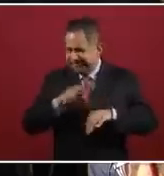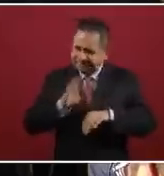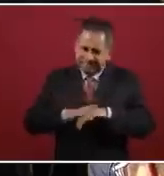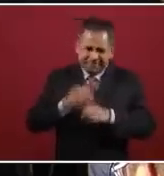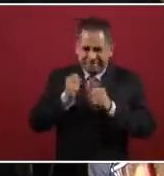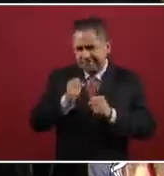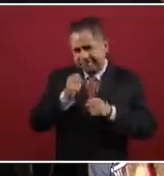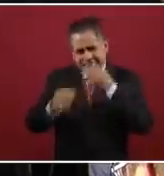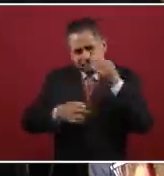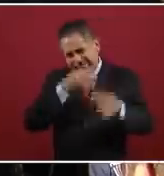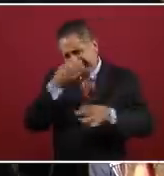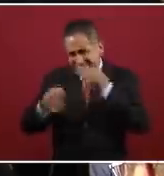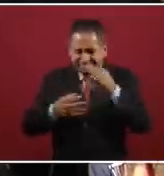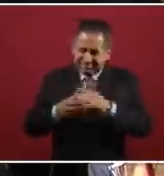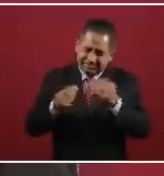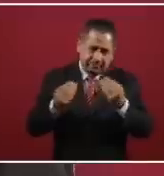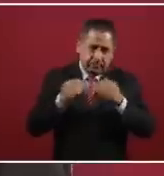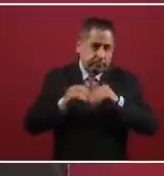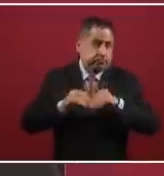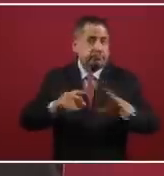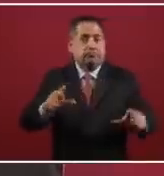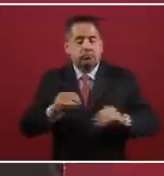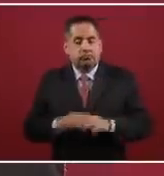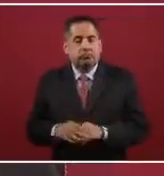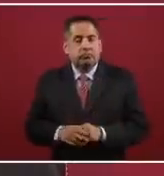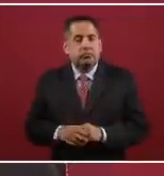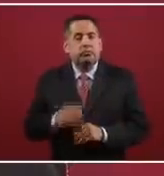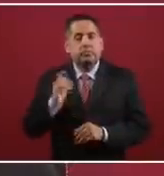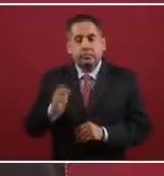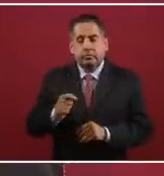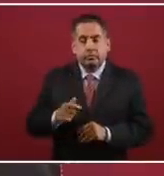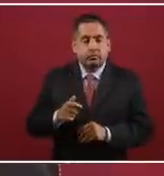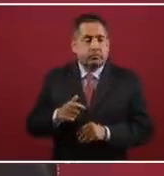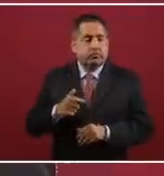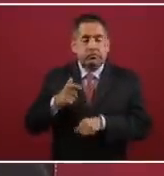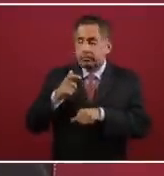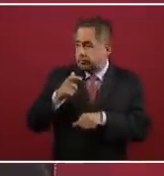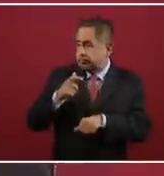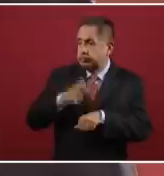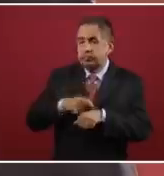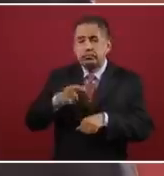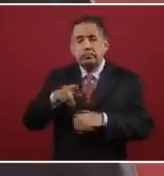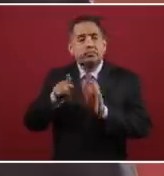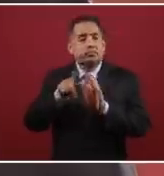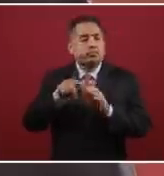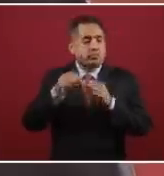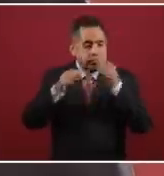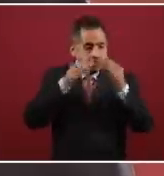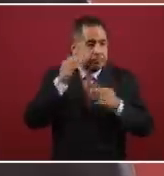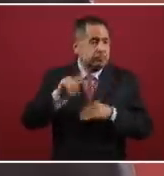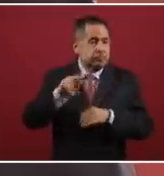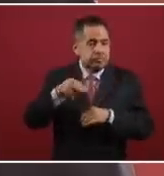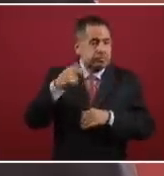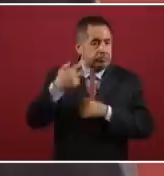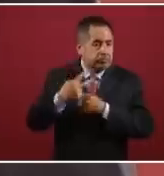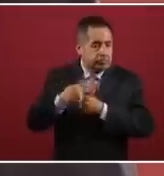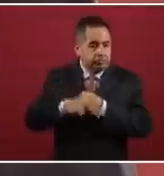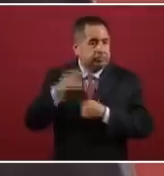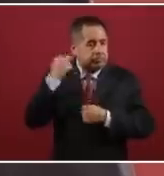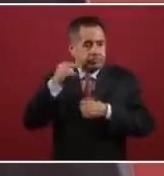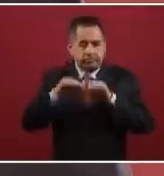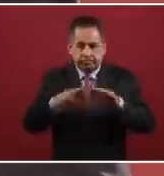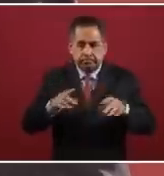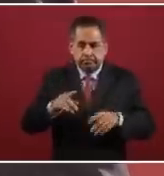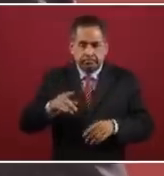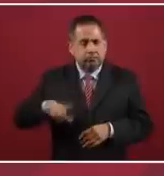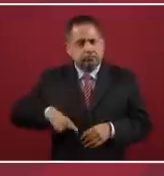intensificarse con tiempos oficiales y con tiempos